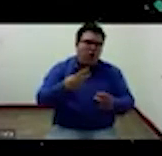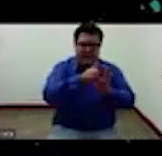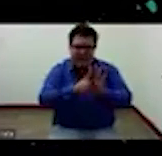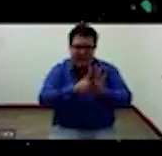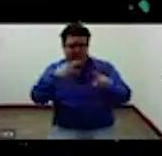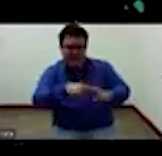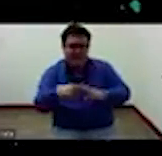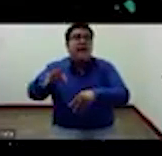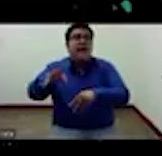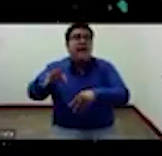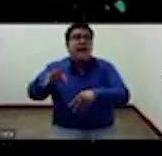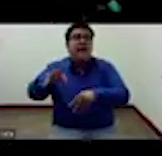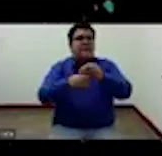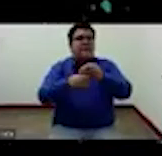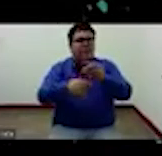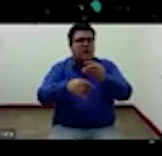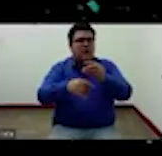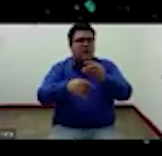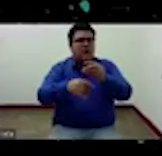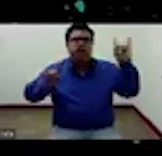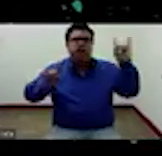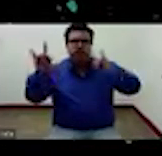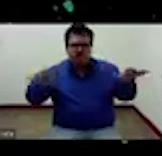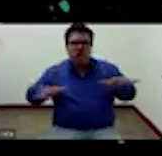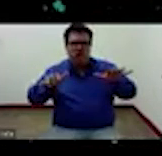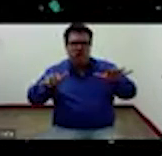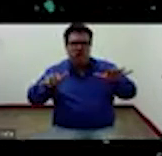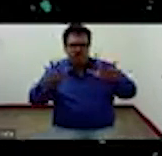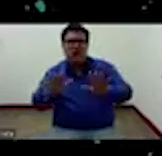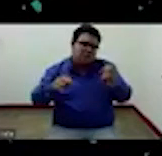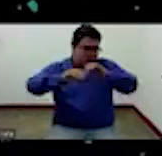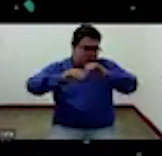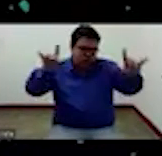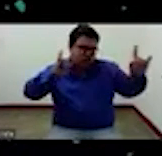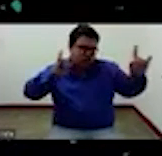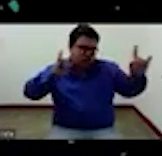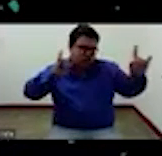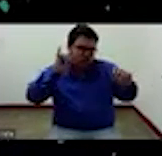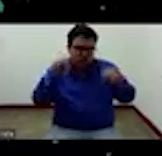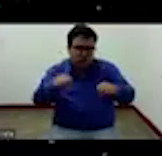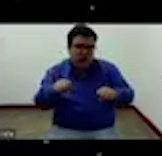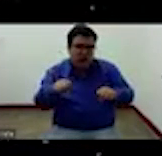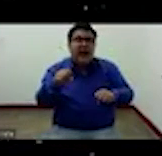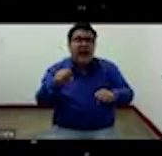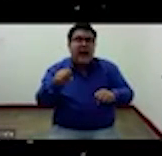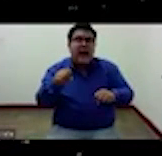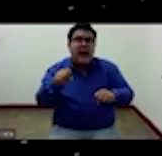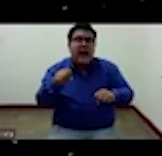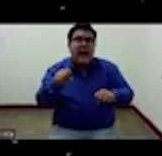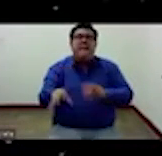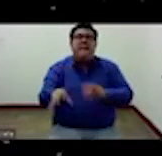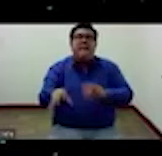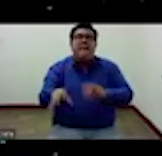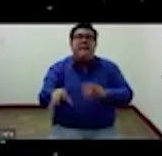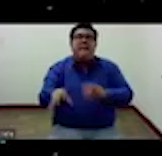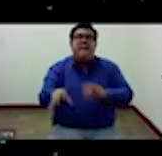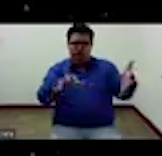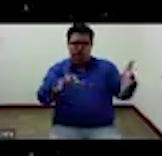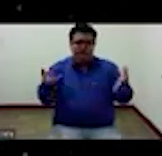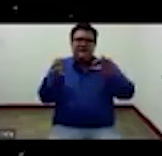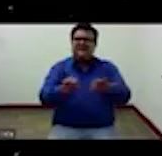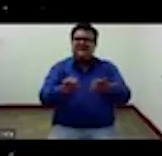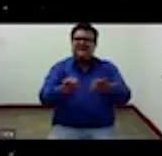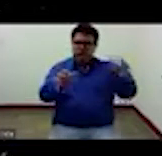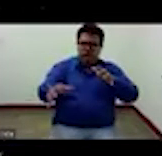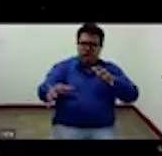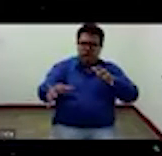sonido que está en SoundCloud, lo pueden escuchar, 2 fragmentos. Hice esta instalación como de una mesa de trabajo de un fonógrafo